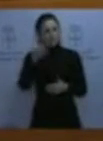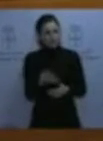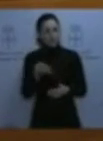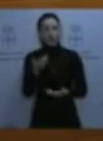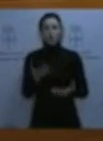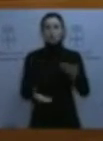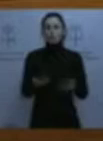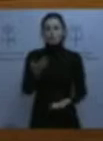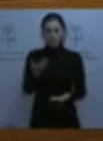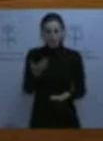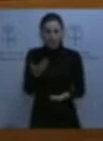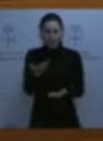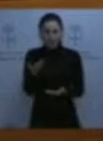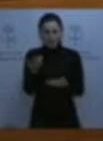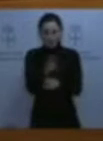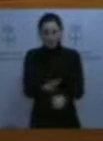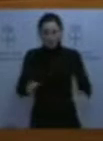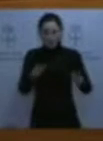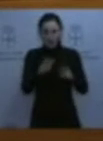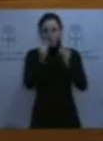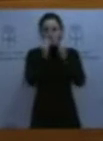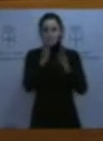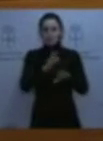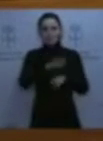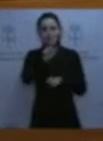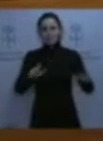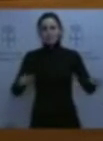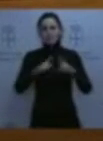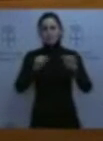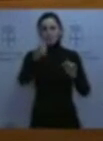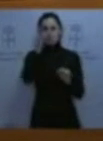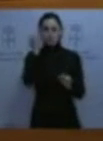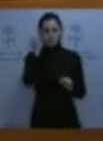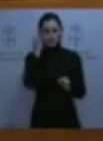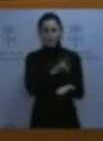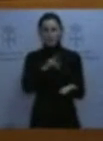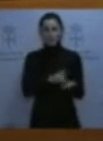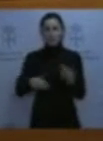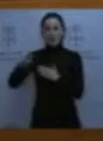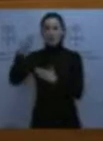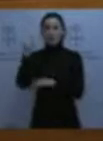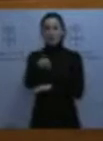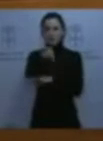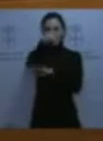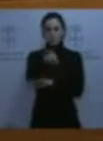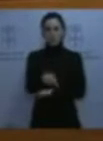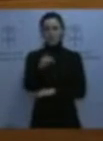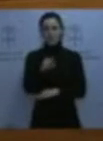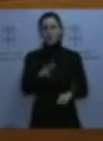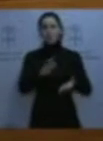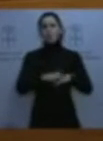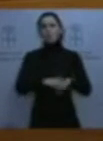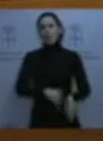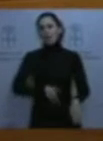reparación de los ciudadanos y ciudadanas asturianas en relación con los hechos de la represión franquista. Y en